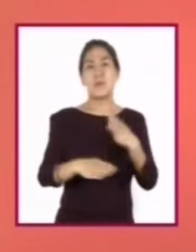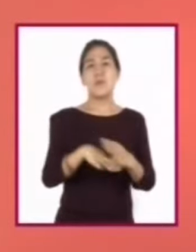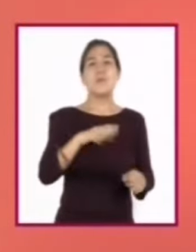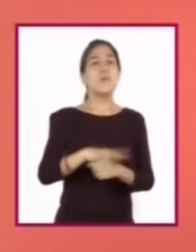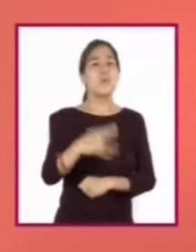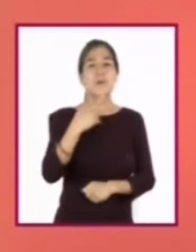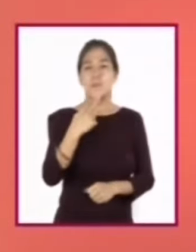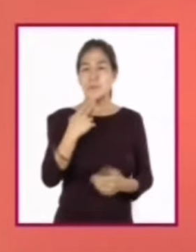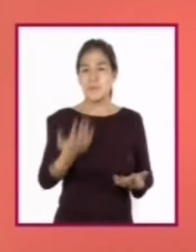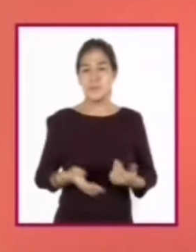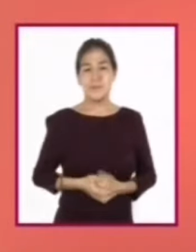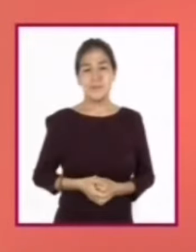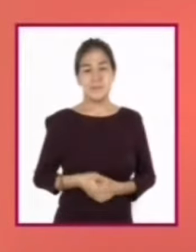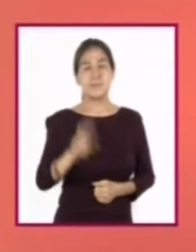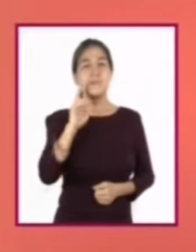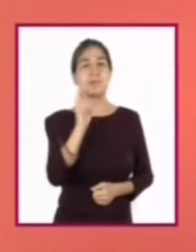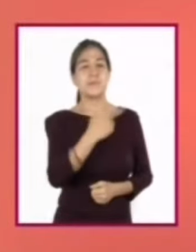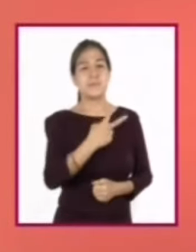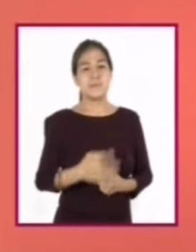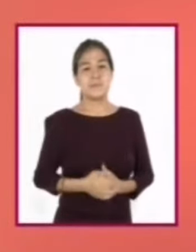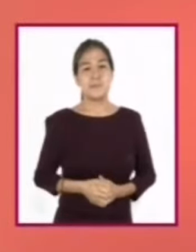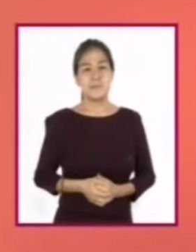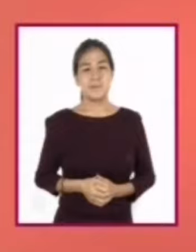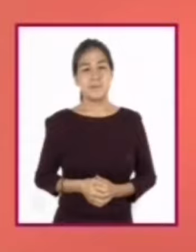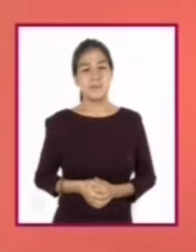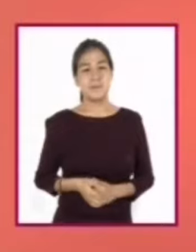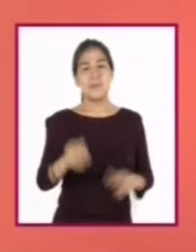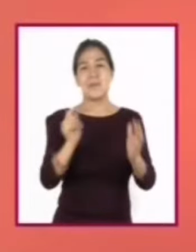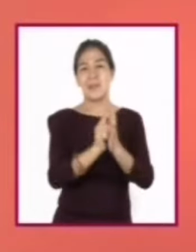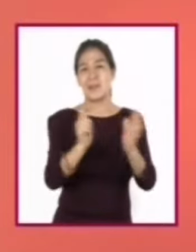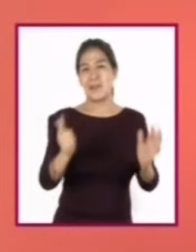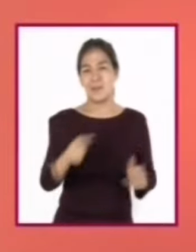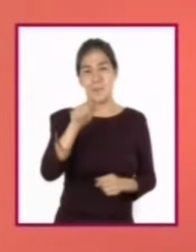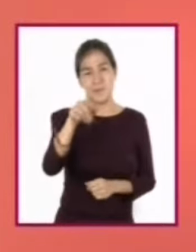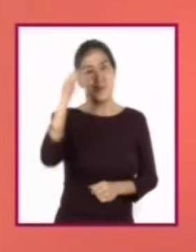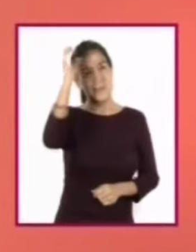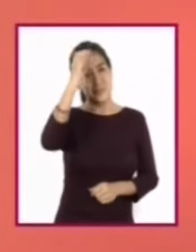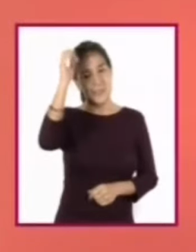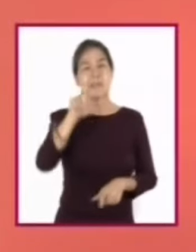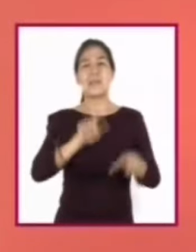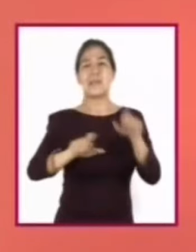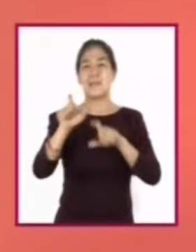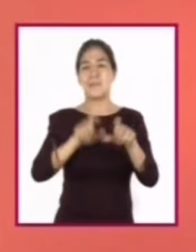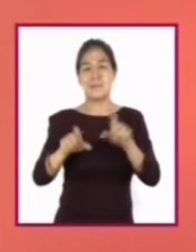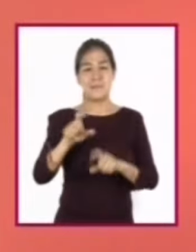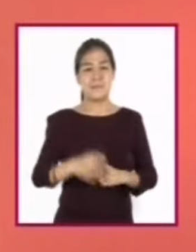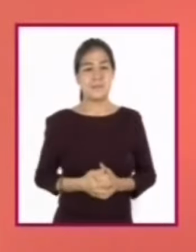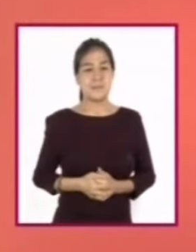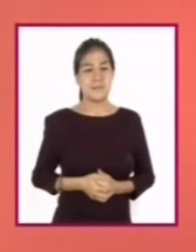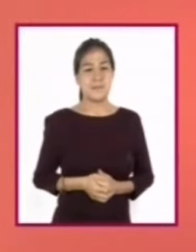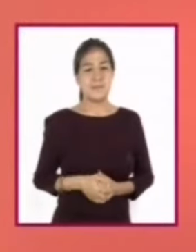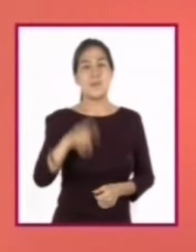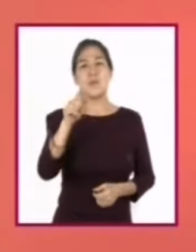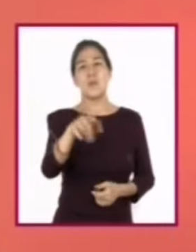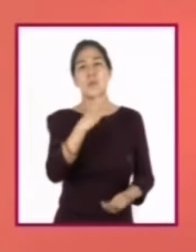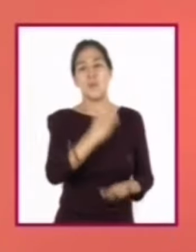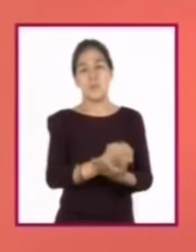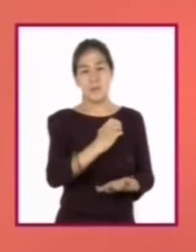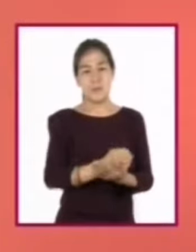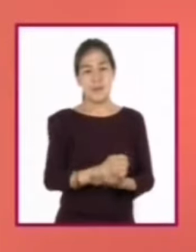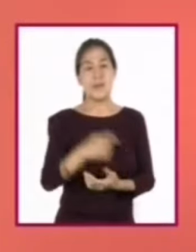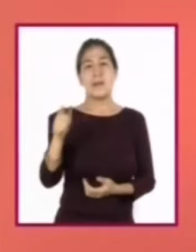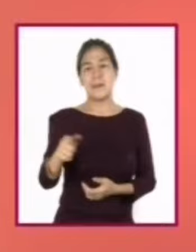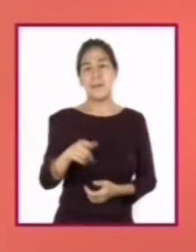esta sesión son los siguientes: su libro de texto de ciencias con énfasis en química, su cuaderno de notas de